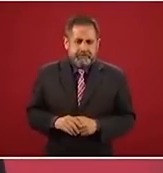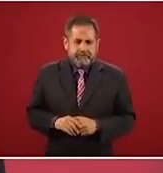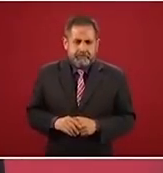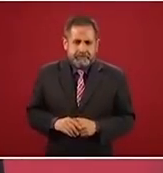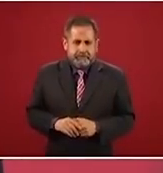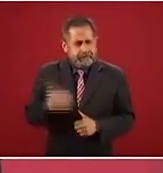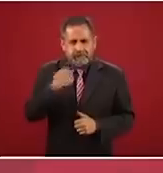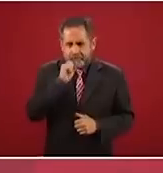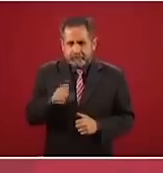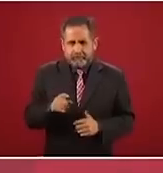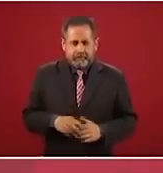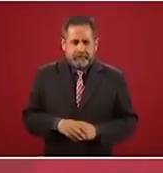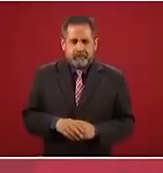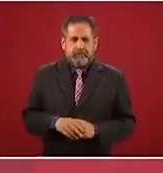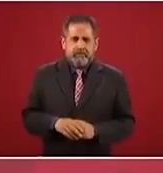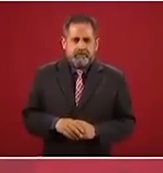Y